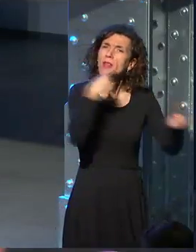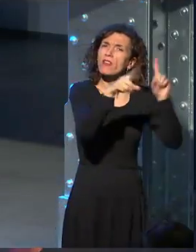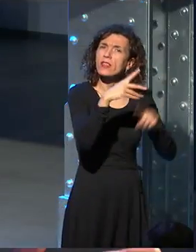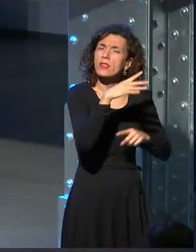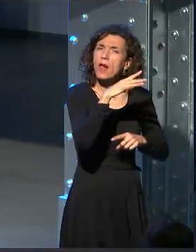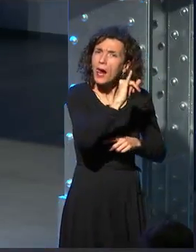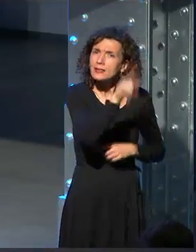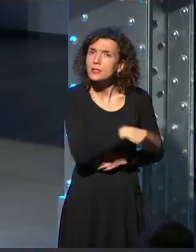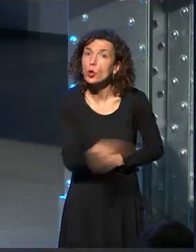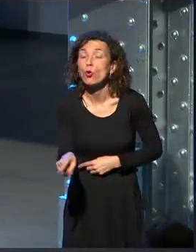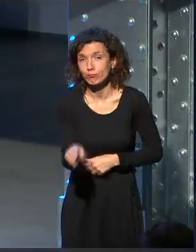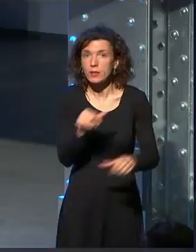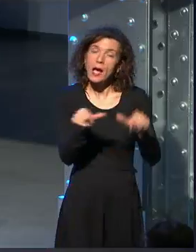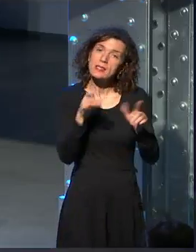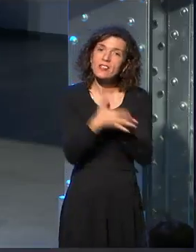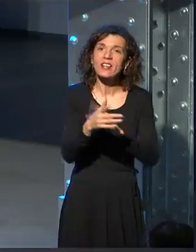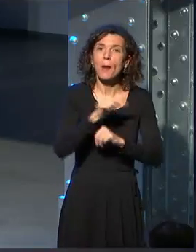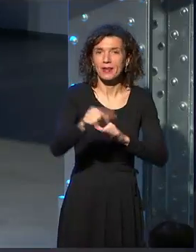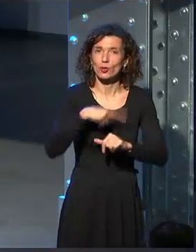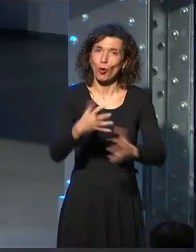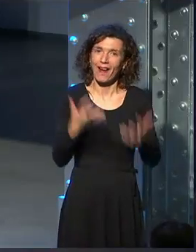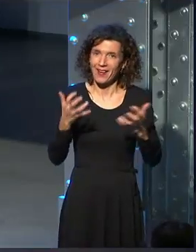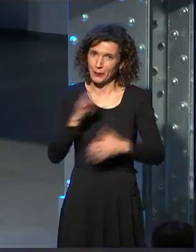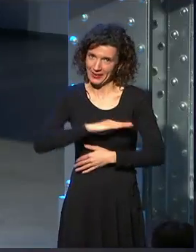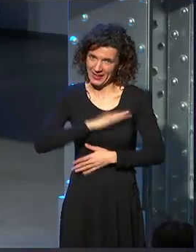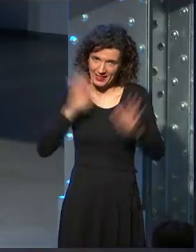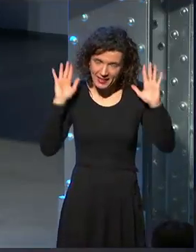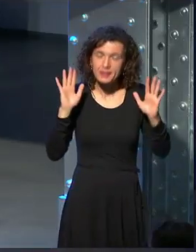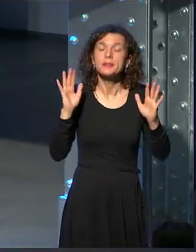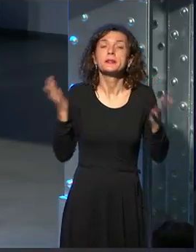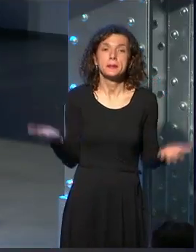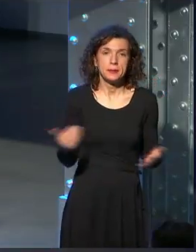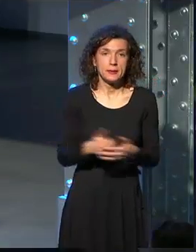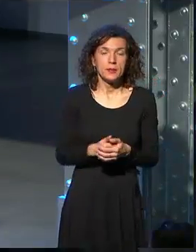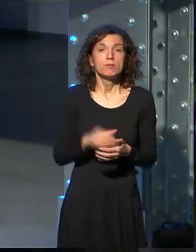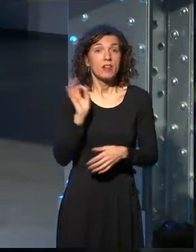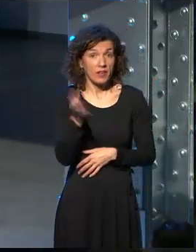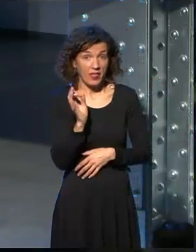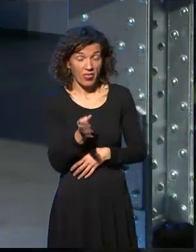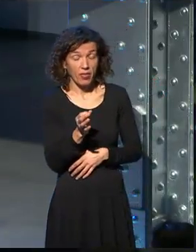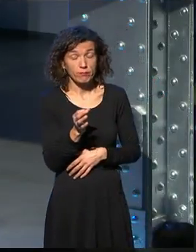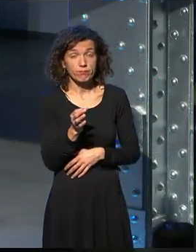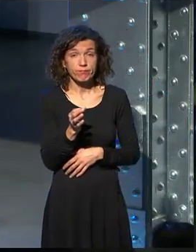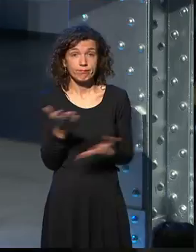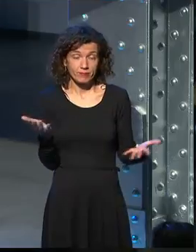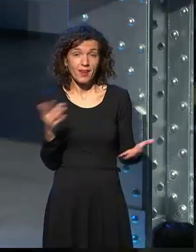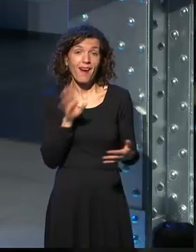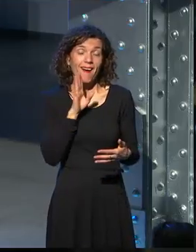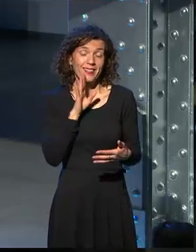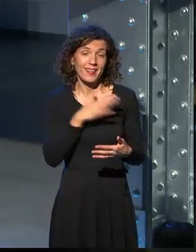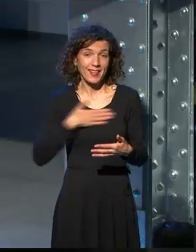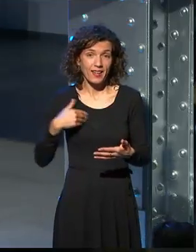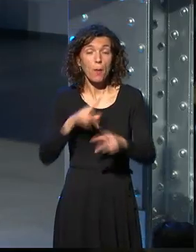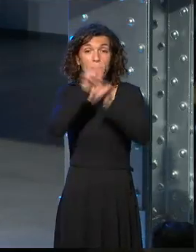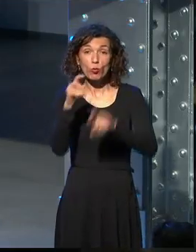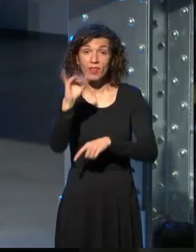diferente? Pues ya habremos ganado mucho. Bueno, sí, precisamente quería preguntar si alguien que